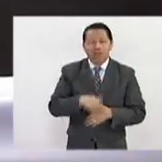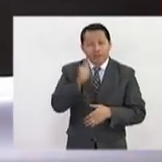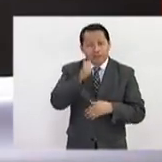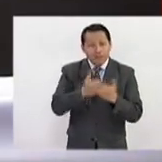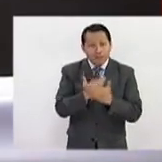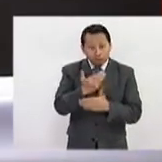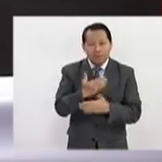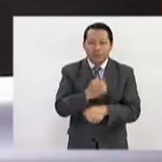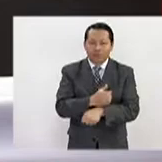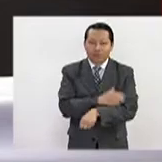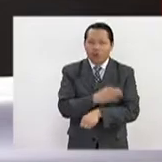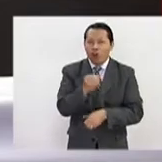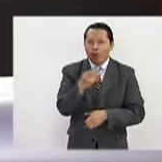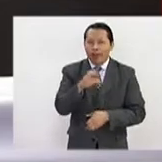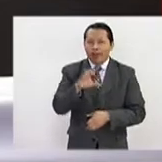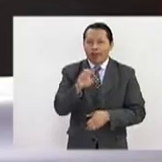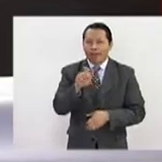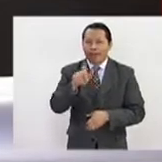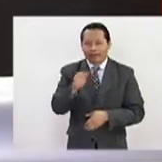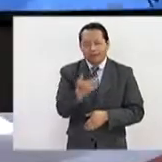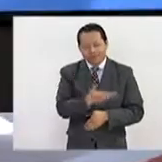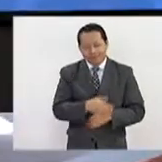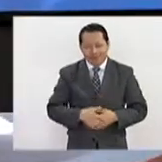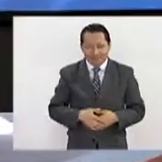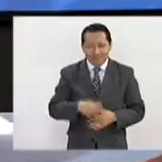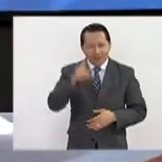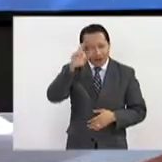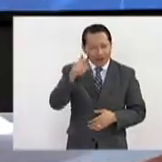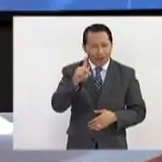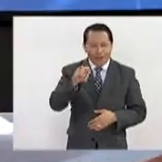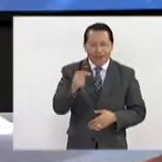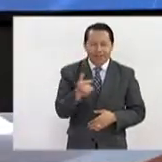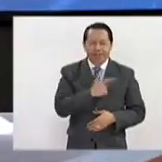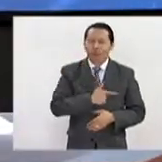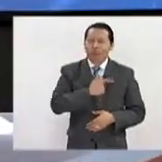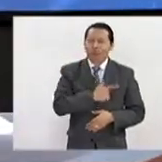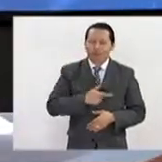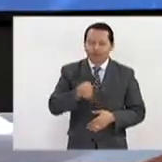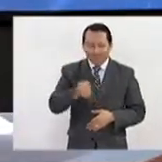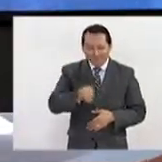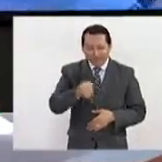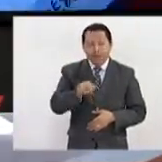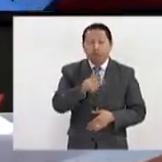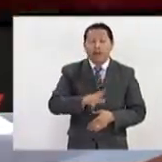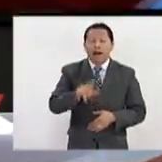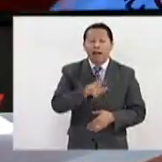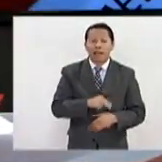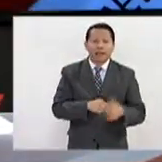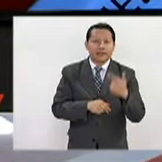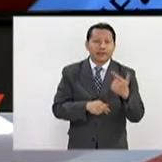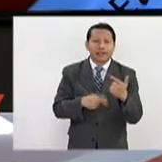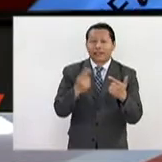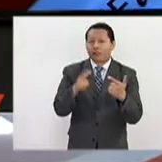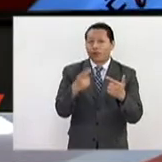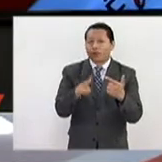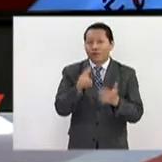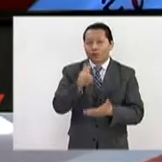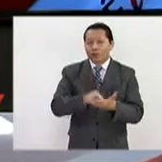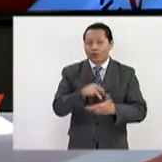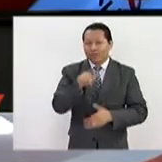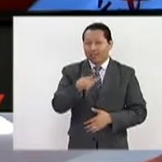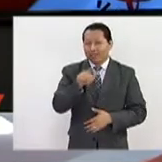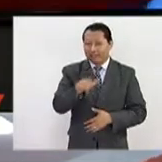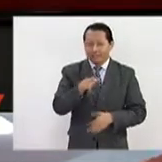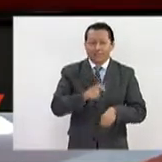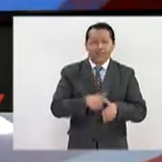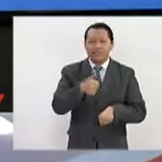cada mañana, a mi compañero Omar Cepeda. Omar. Hola, ¿qué tal, Pati? Es un placer saludarte este martes 7 de noviembre del